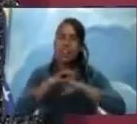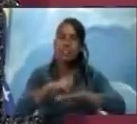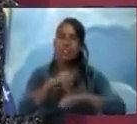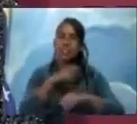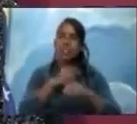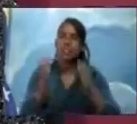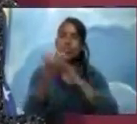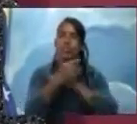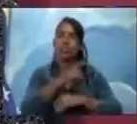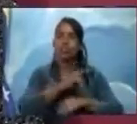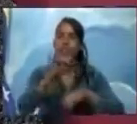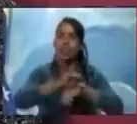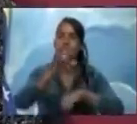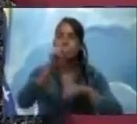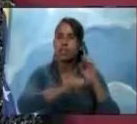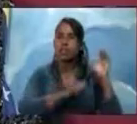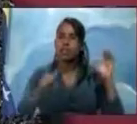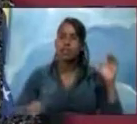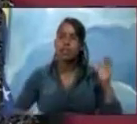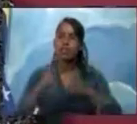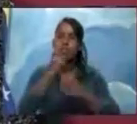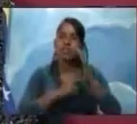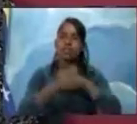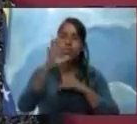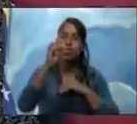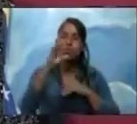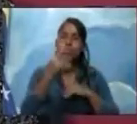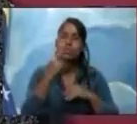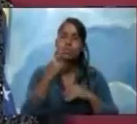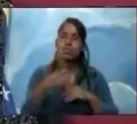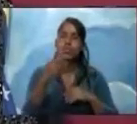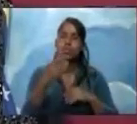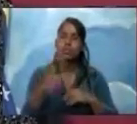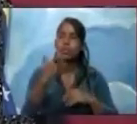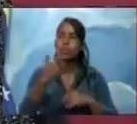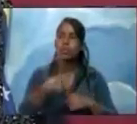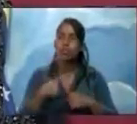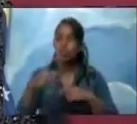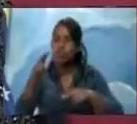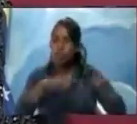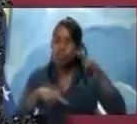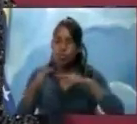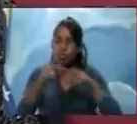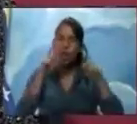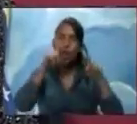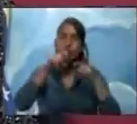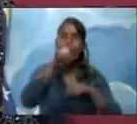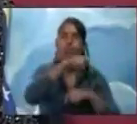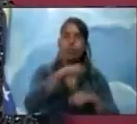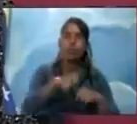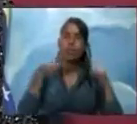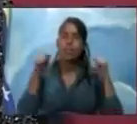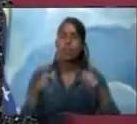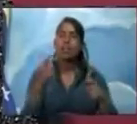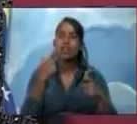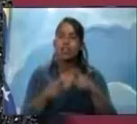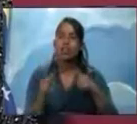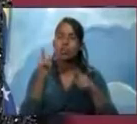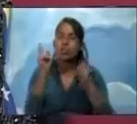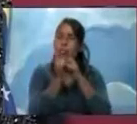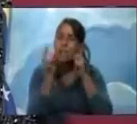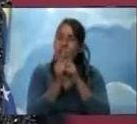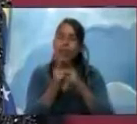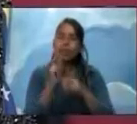en contra de la iglesia del Señor. El verso 8 dice: mientras yo contemplaba los cuernos, y he aquí que otro cuerno